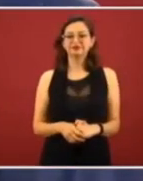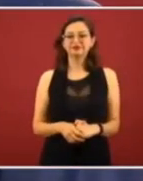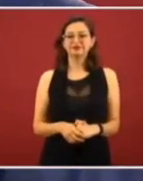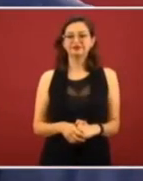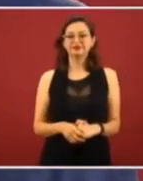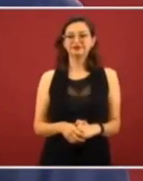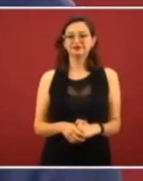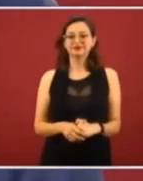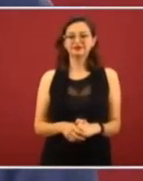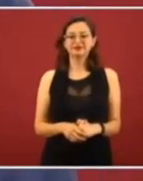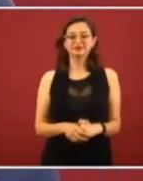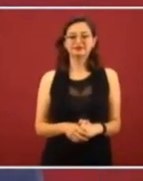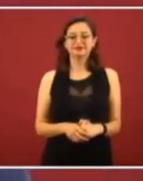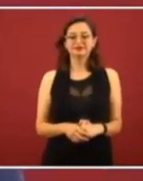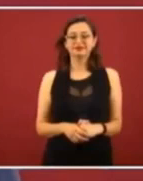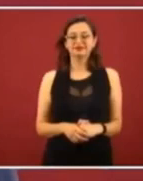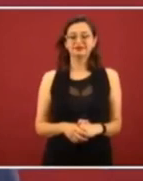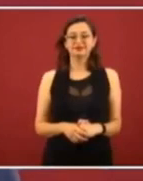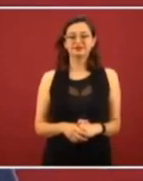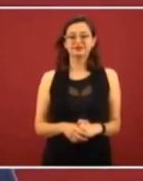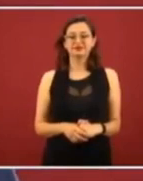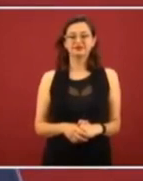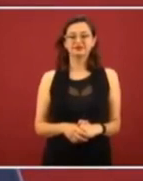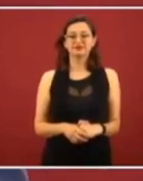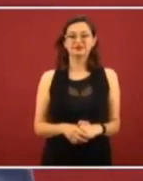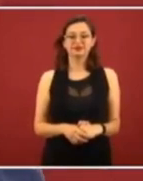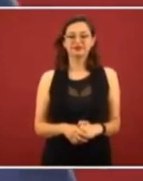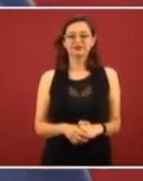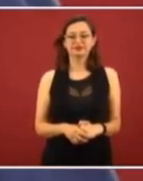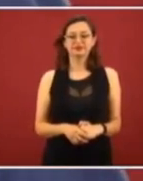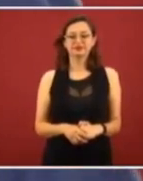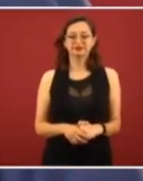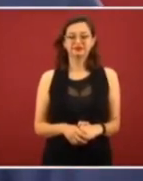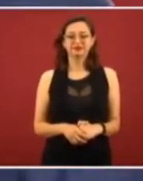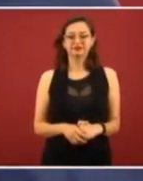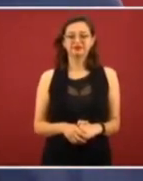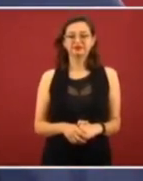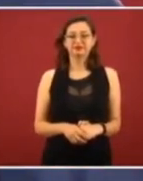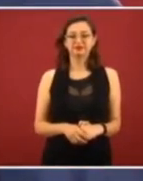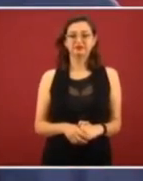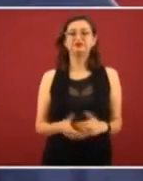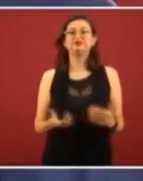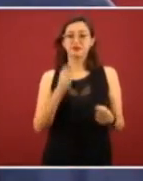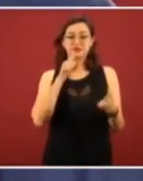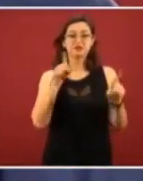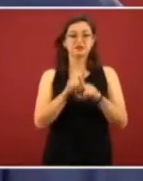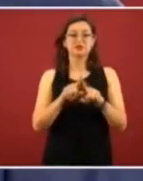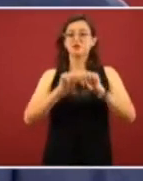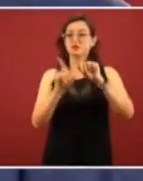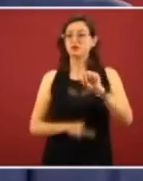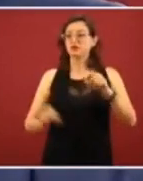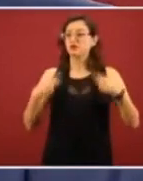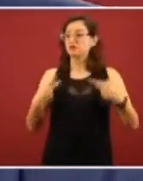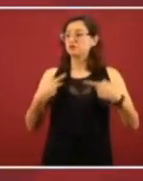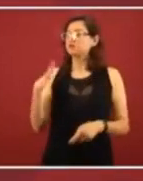de manera muy especial, la solidaridad del pueblo de México